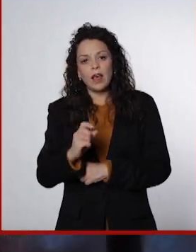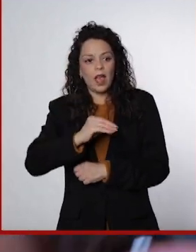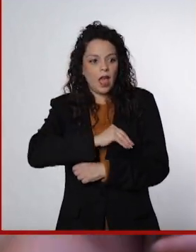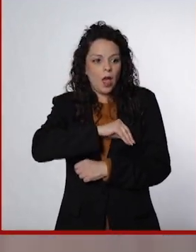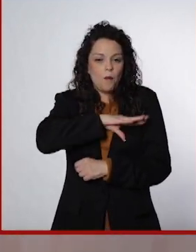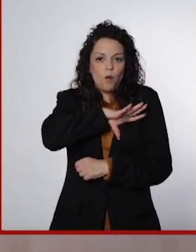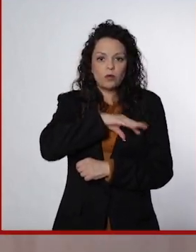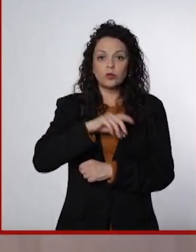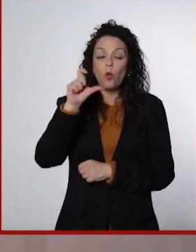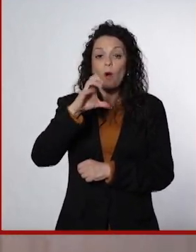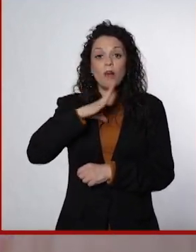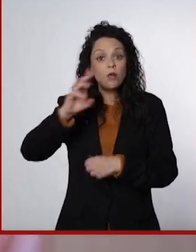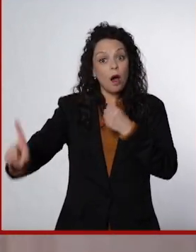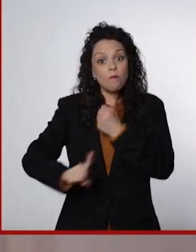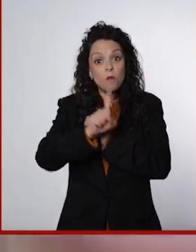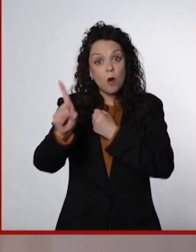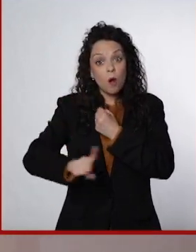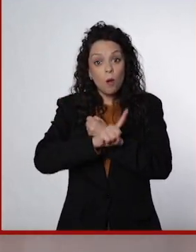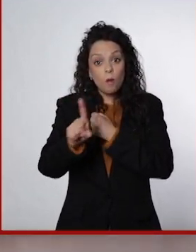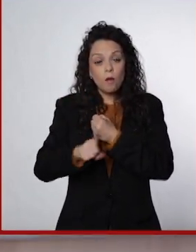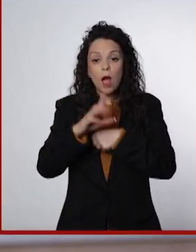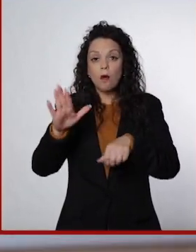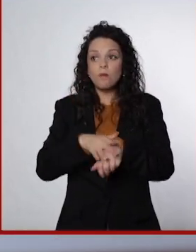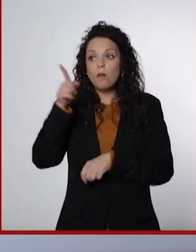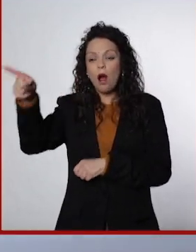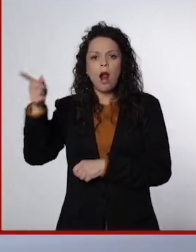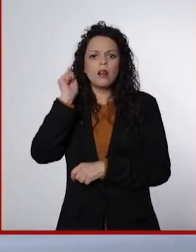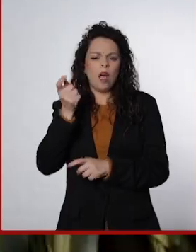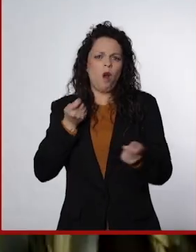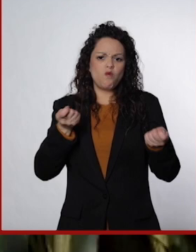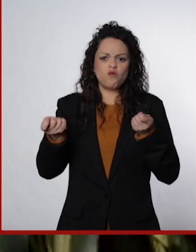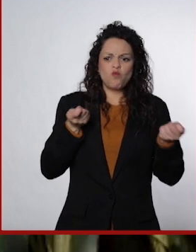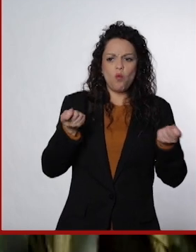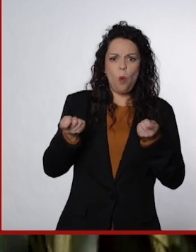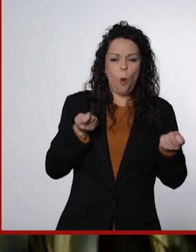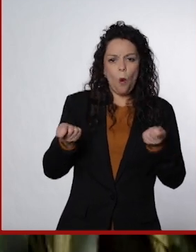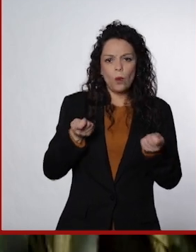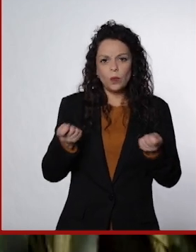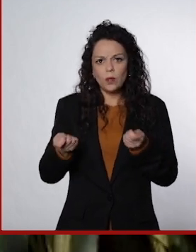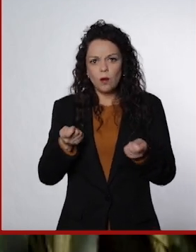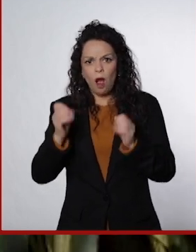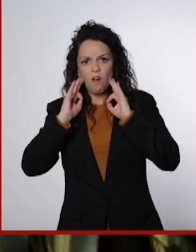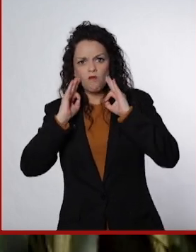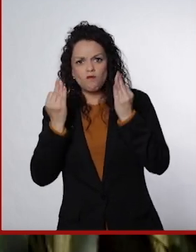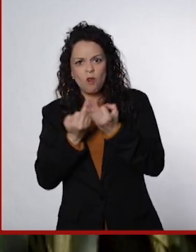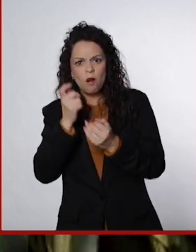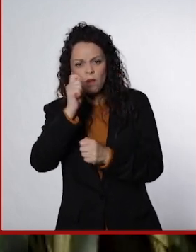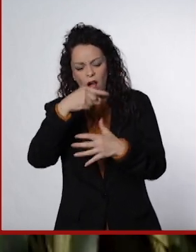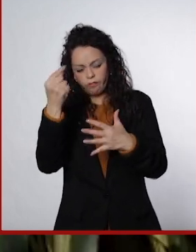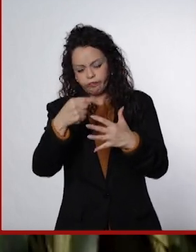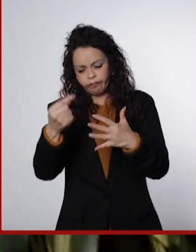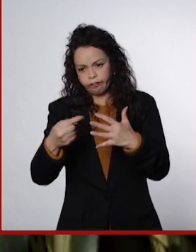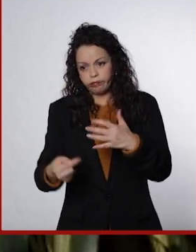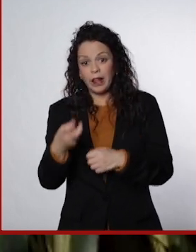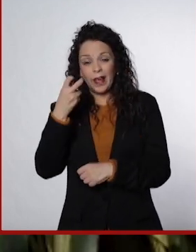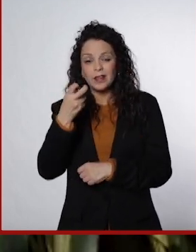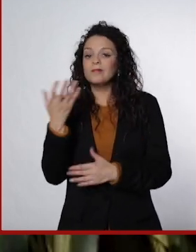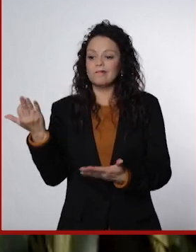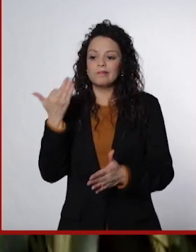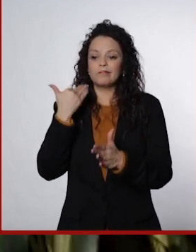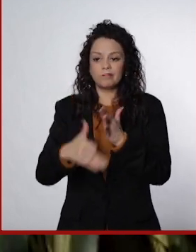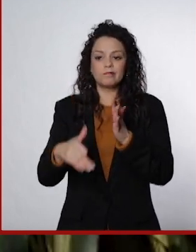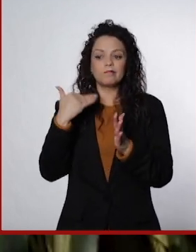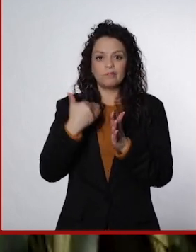se vuelve un problema la emoción, cuando toma el control o cuando se expresa de formas destructivas, es porque no le hemos hecho ese